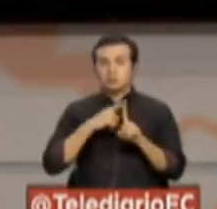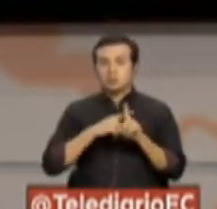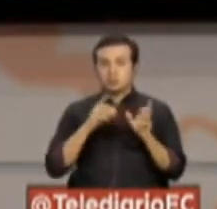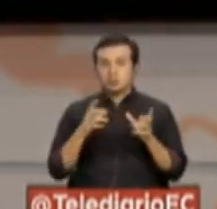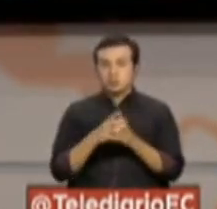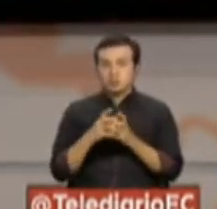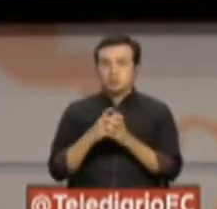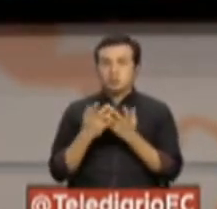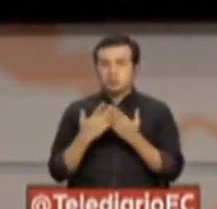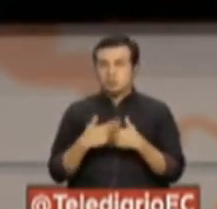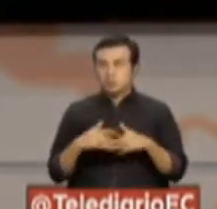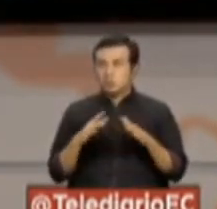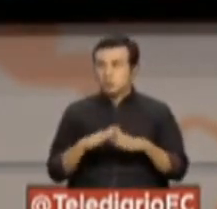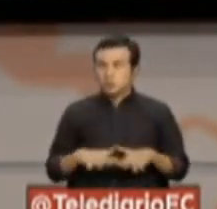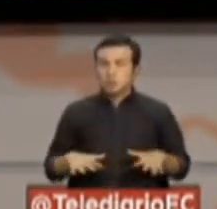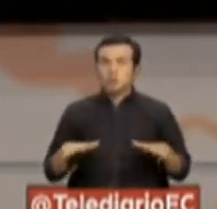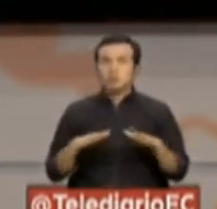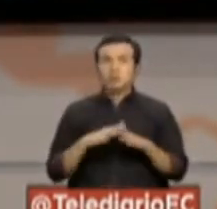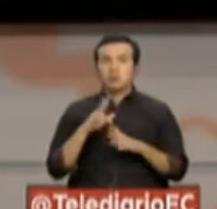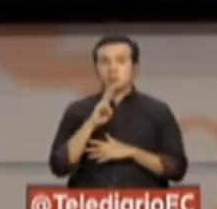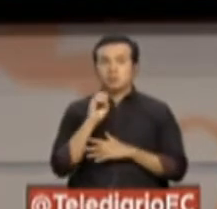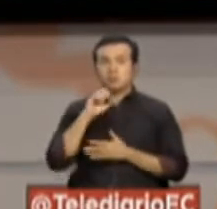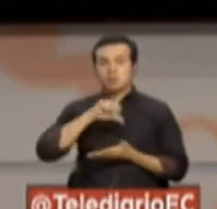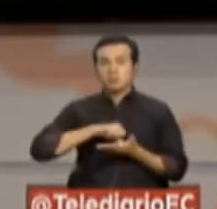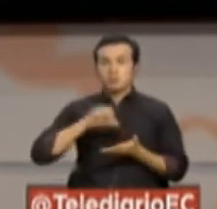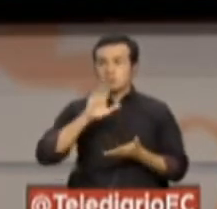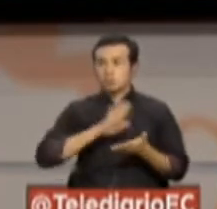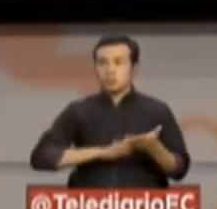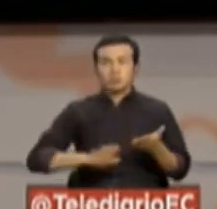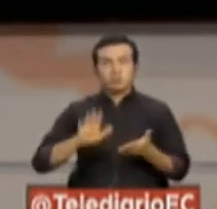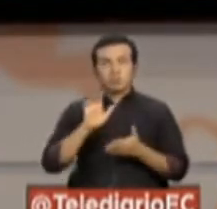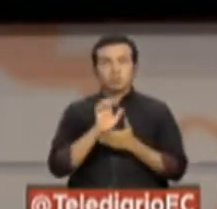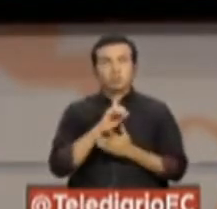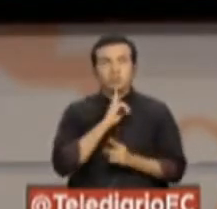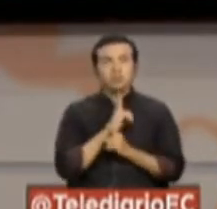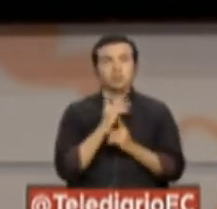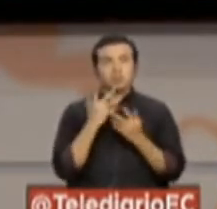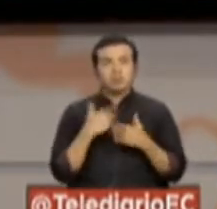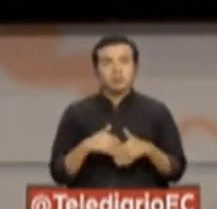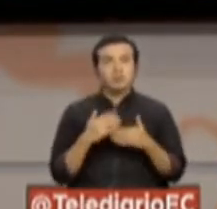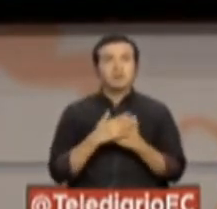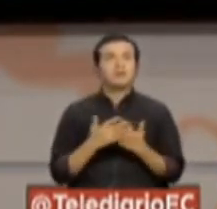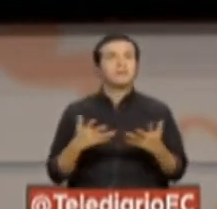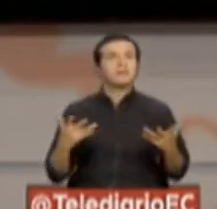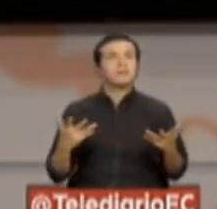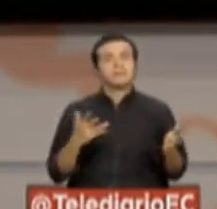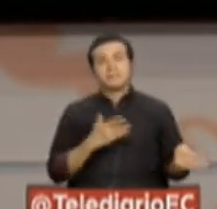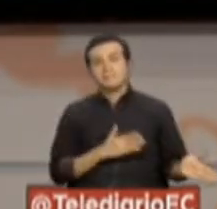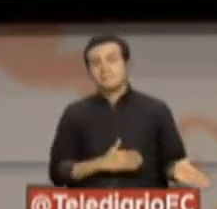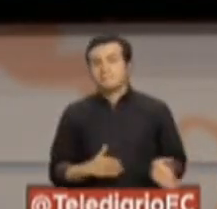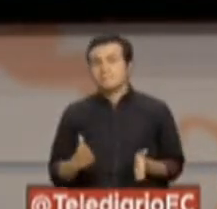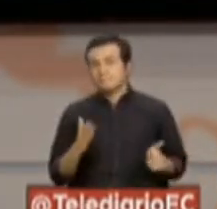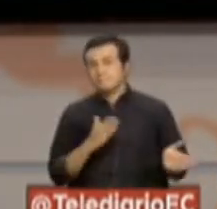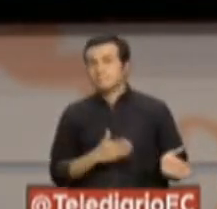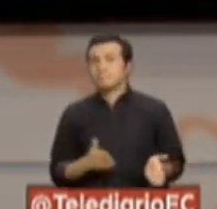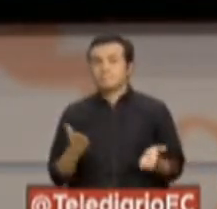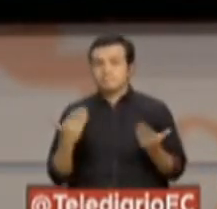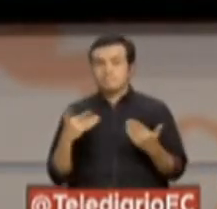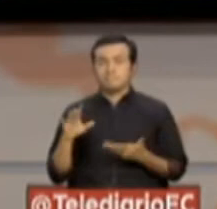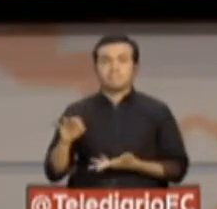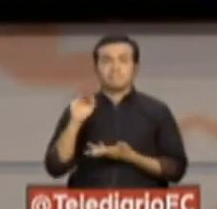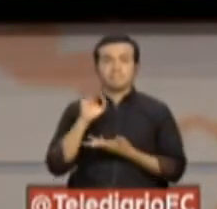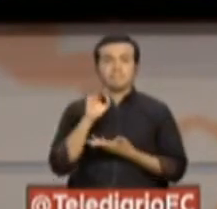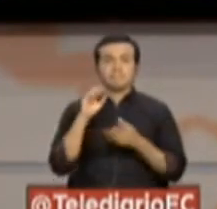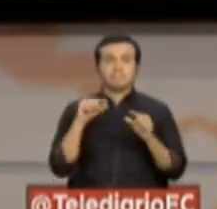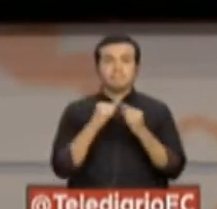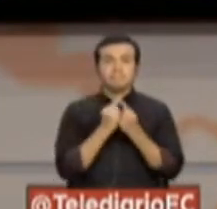sectoriales que se realizaron en por lo menos 20 ciudades del país, en la que estuve haciendo presencia, estuve representando